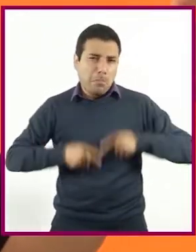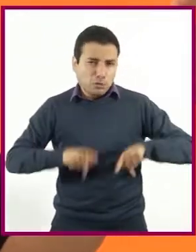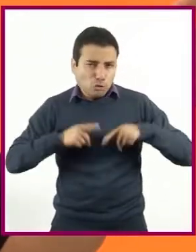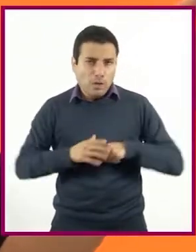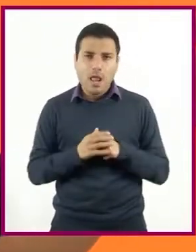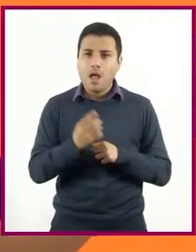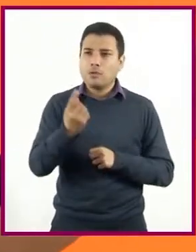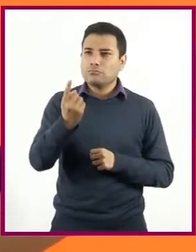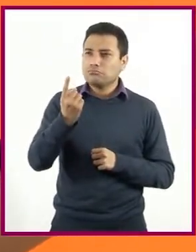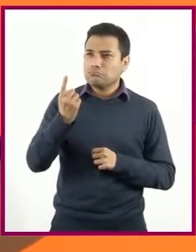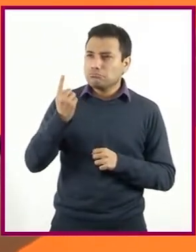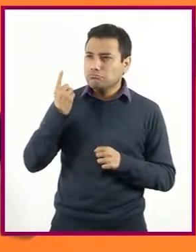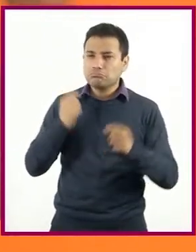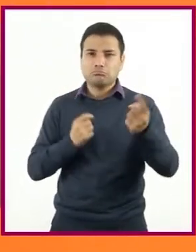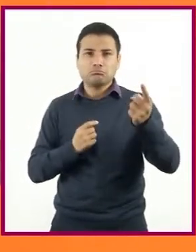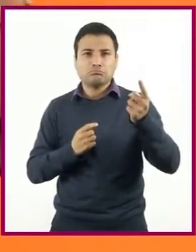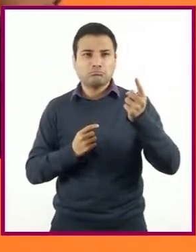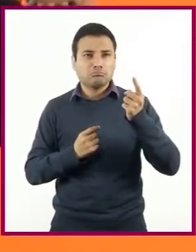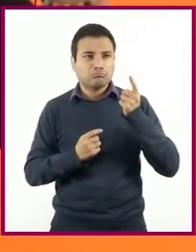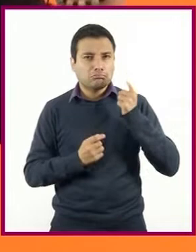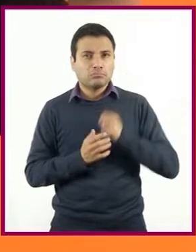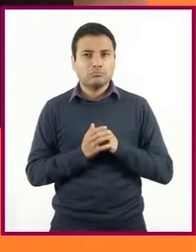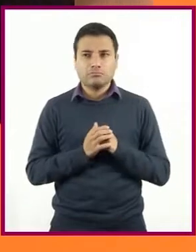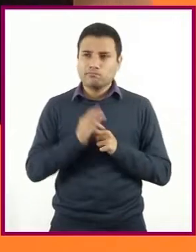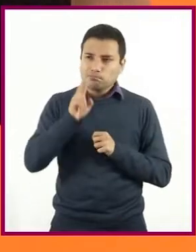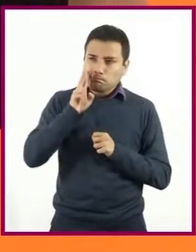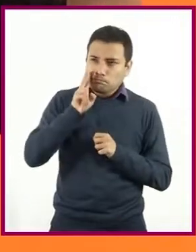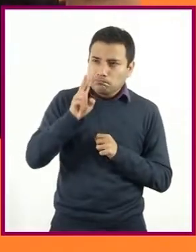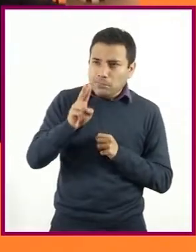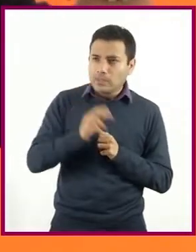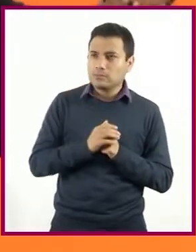la observa, la escucha,